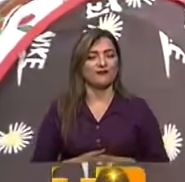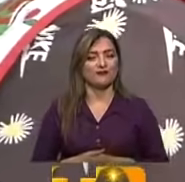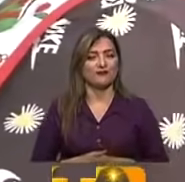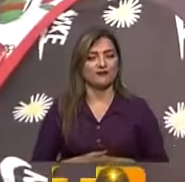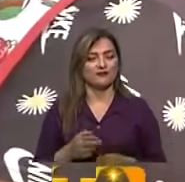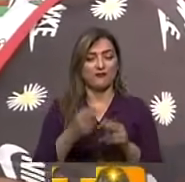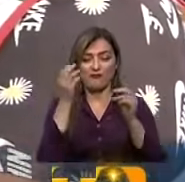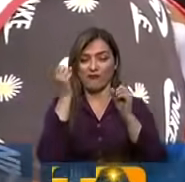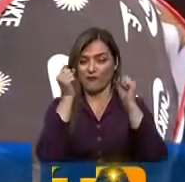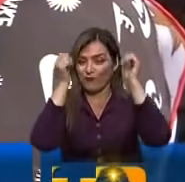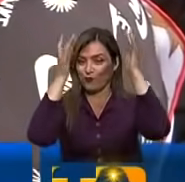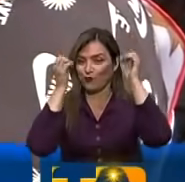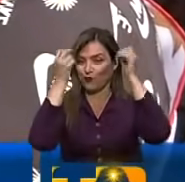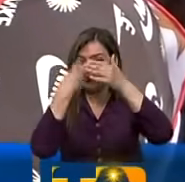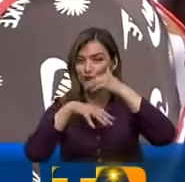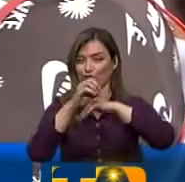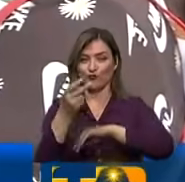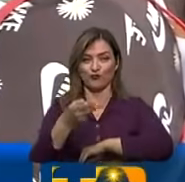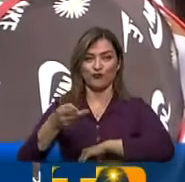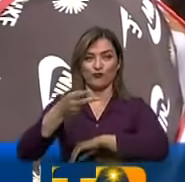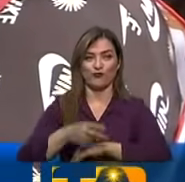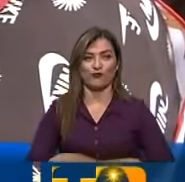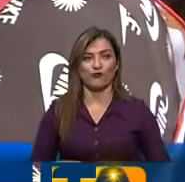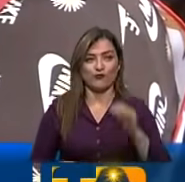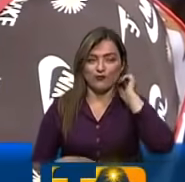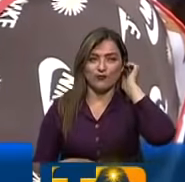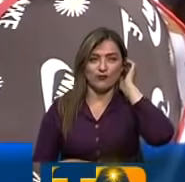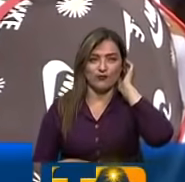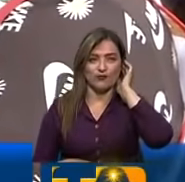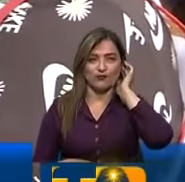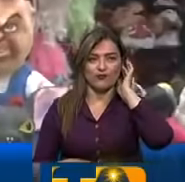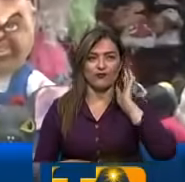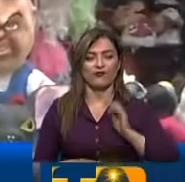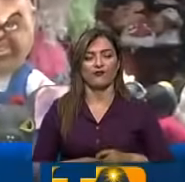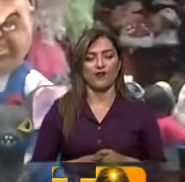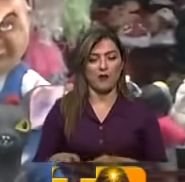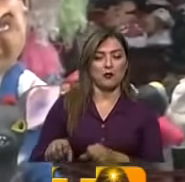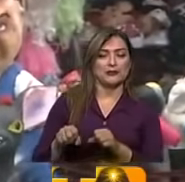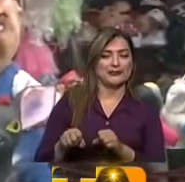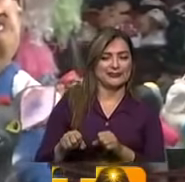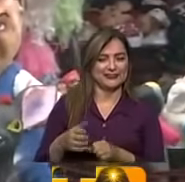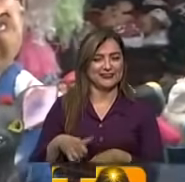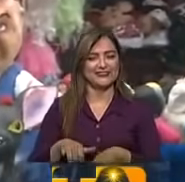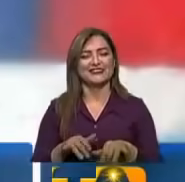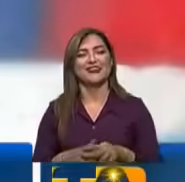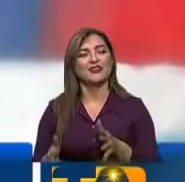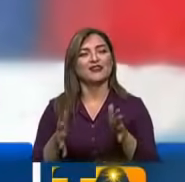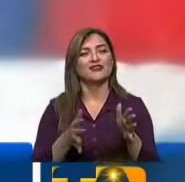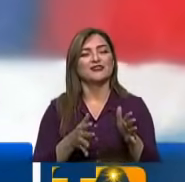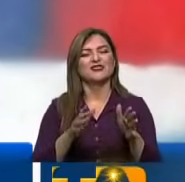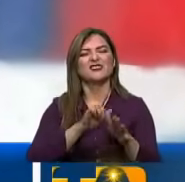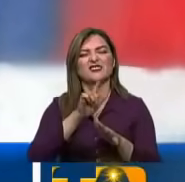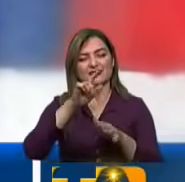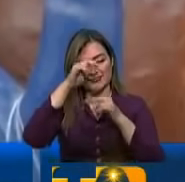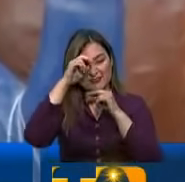tenemos así también, vea, han venido el Hyundai con su hijo, yeah, para que no se le suelte. También encontramos a figuras que hicieron noticia